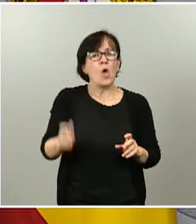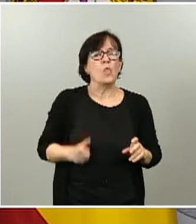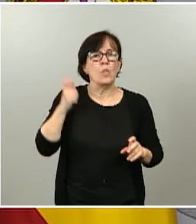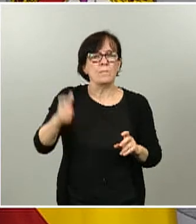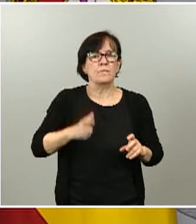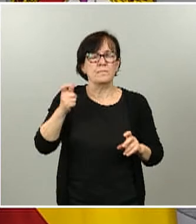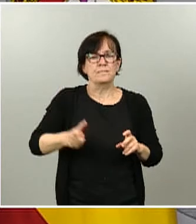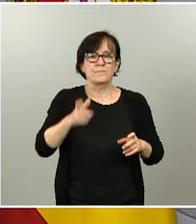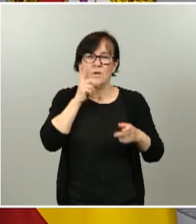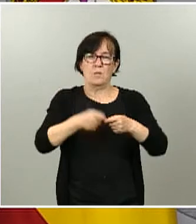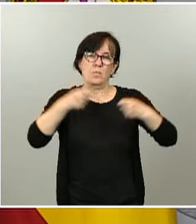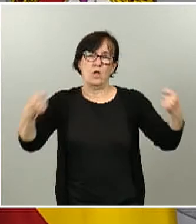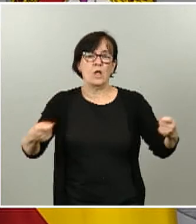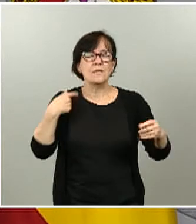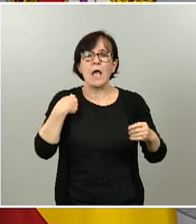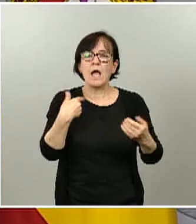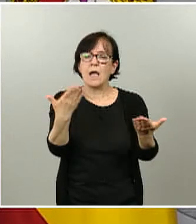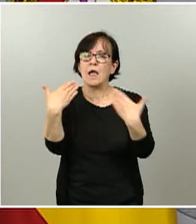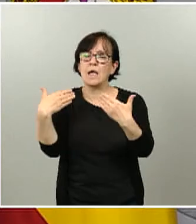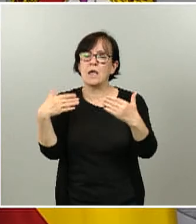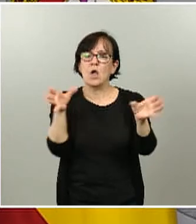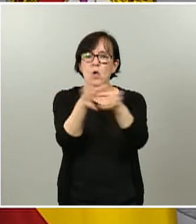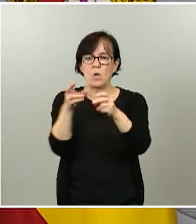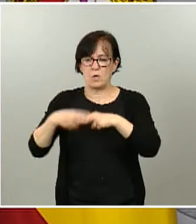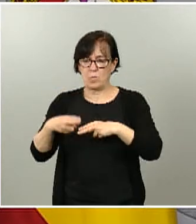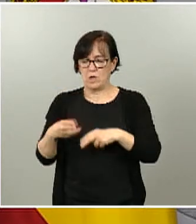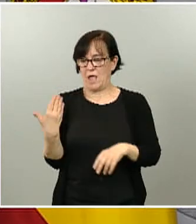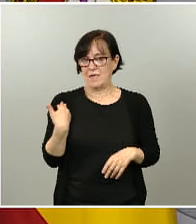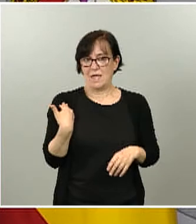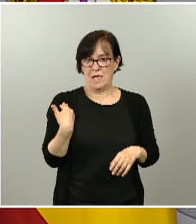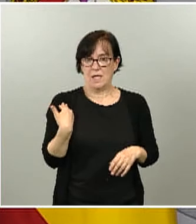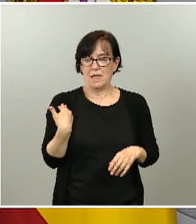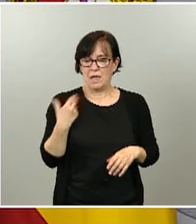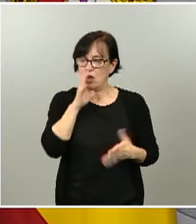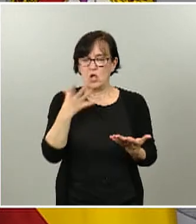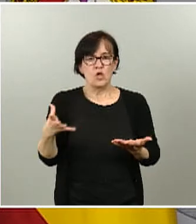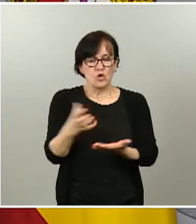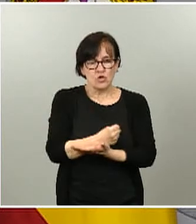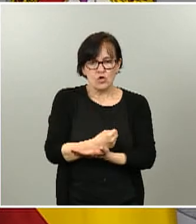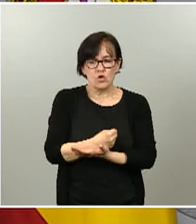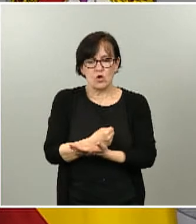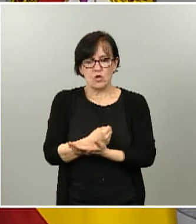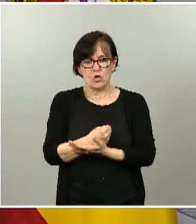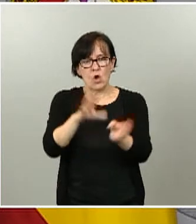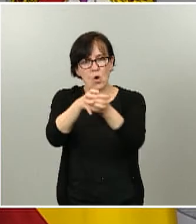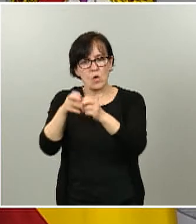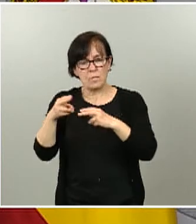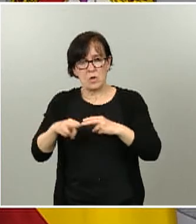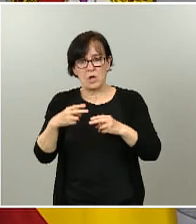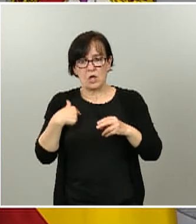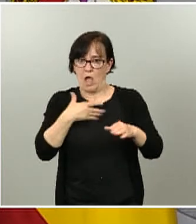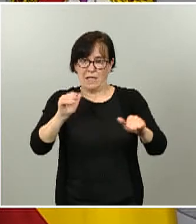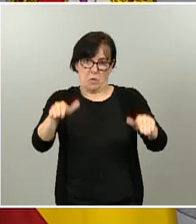vez consultados los grupos políticos en el día de ayer, con todas las formaciones que no se han autoexcluido. Insisto,